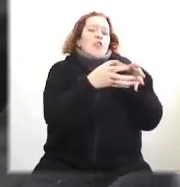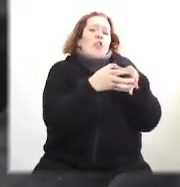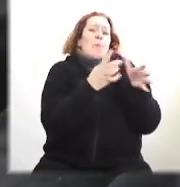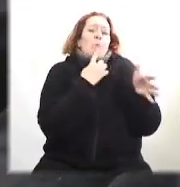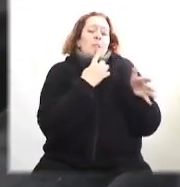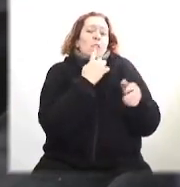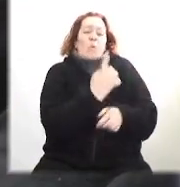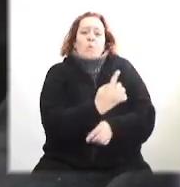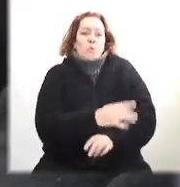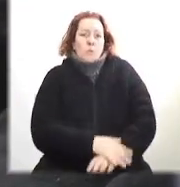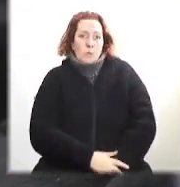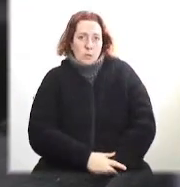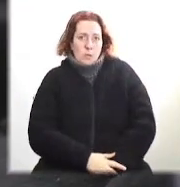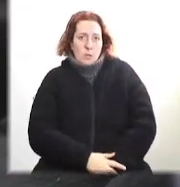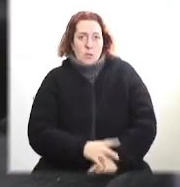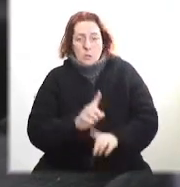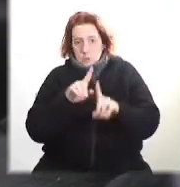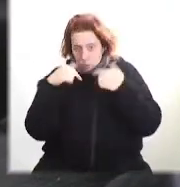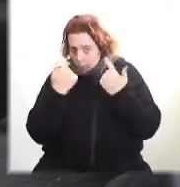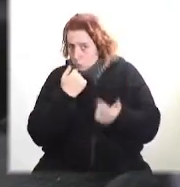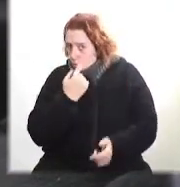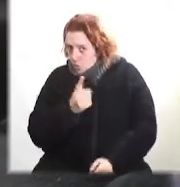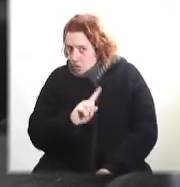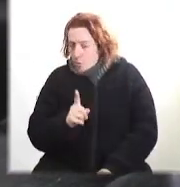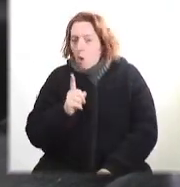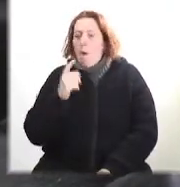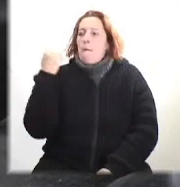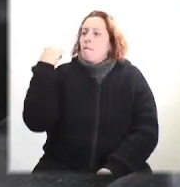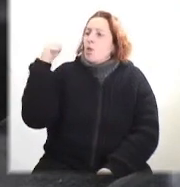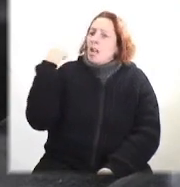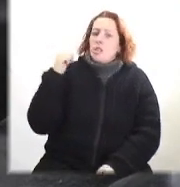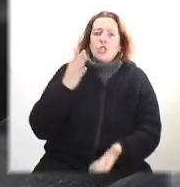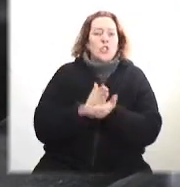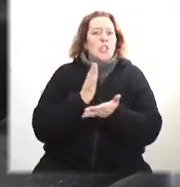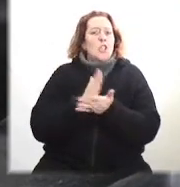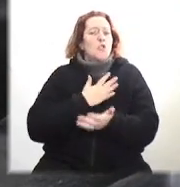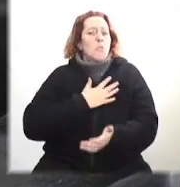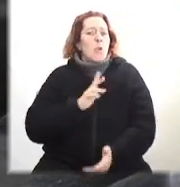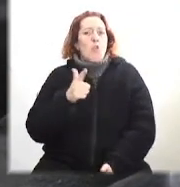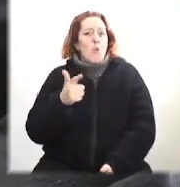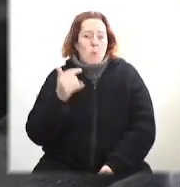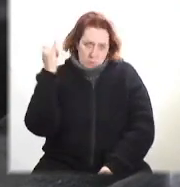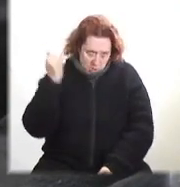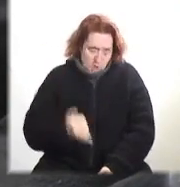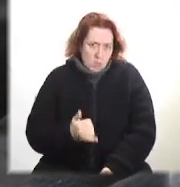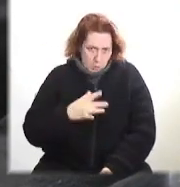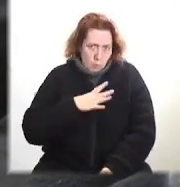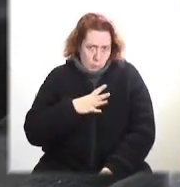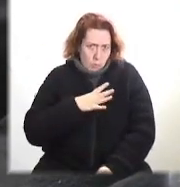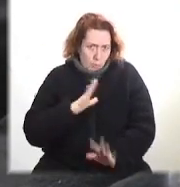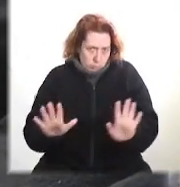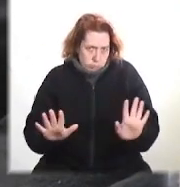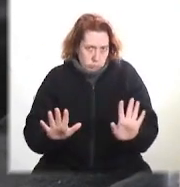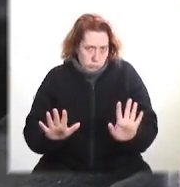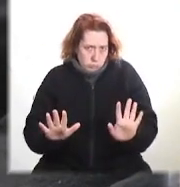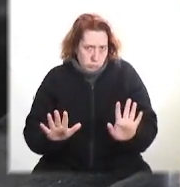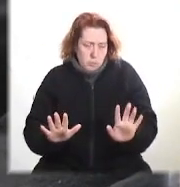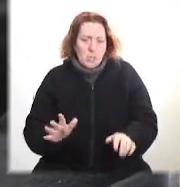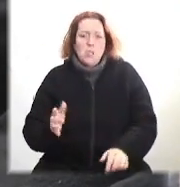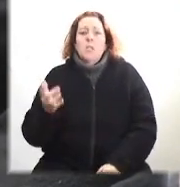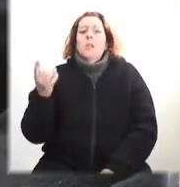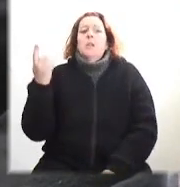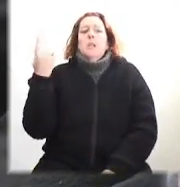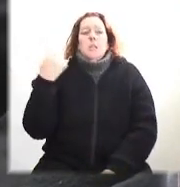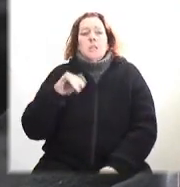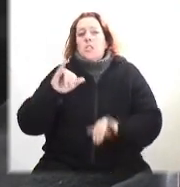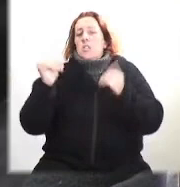Nosotros no negamos que hubo violaciones a los derechos humanos durante el régimen militar, claro que no lo negamos. Y como lo